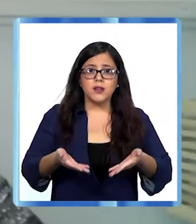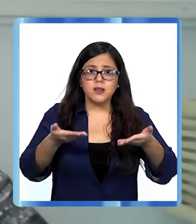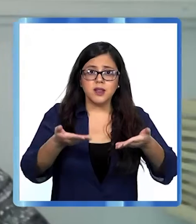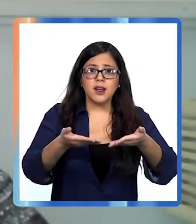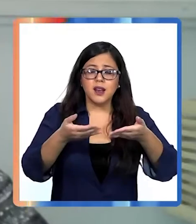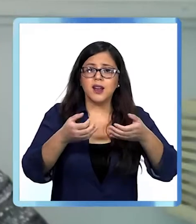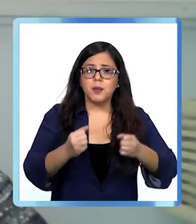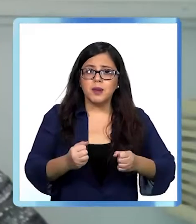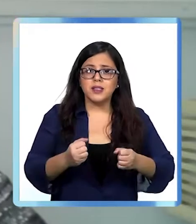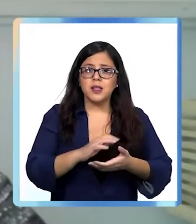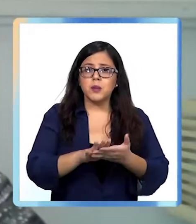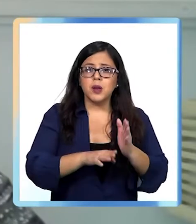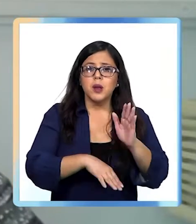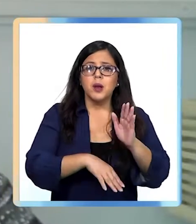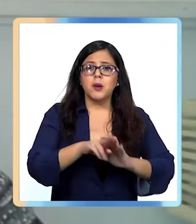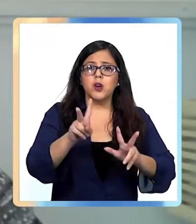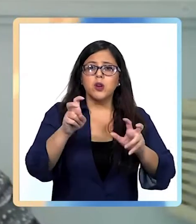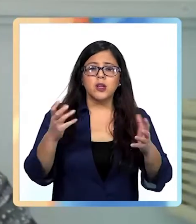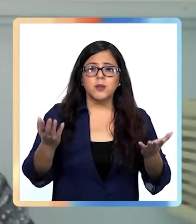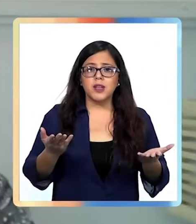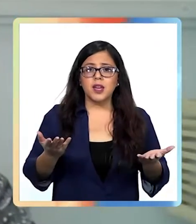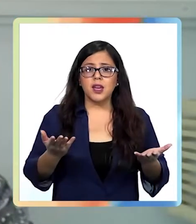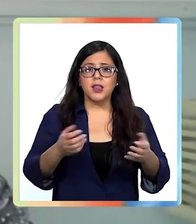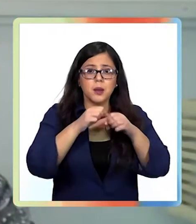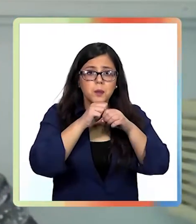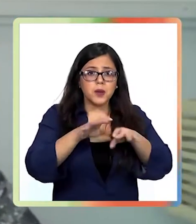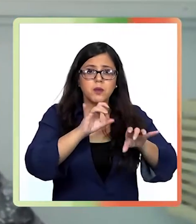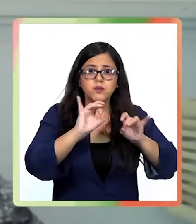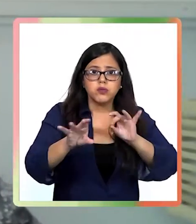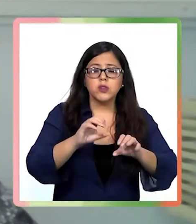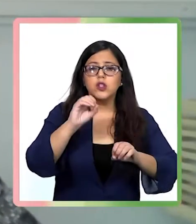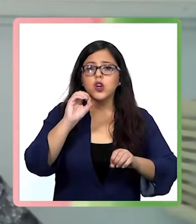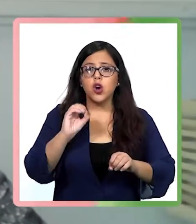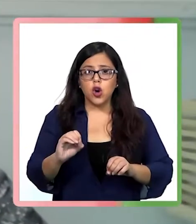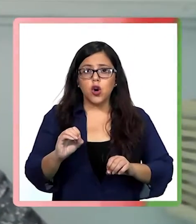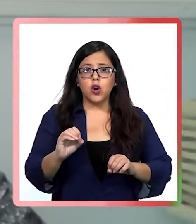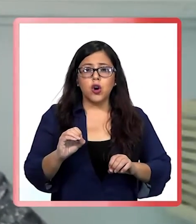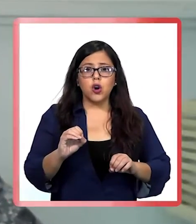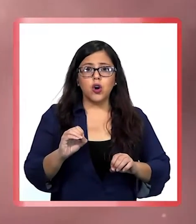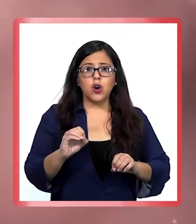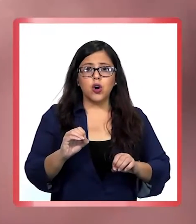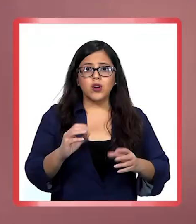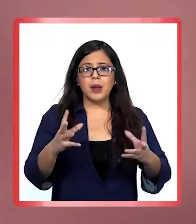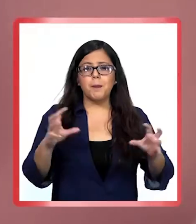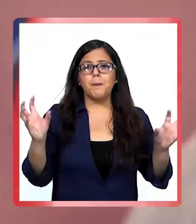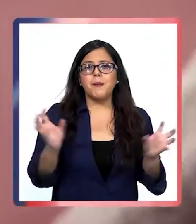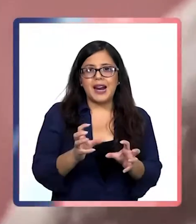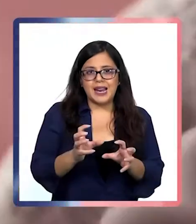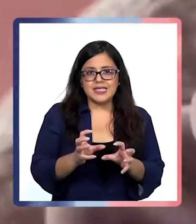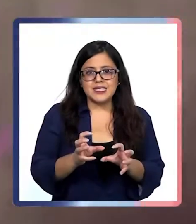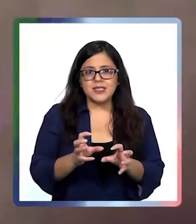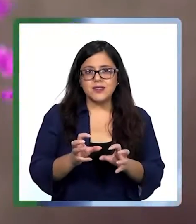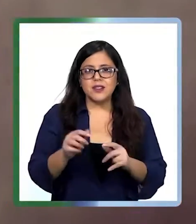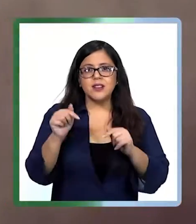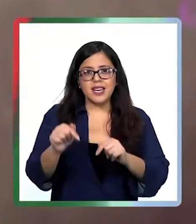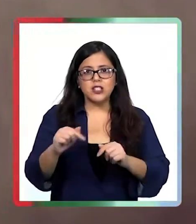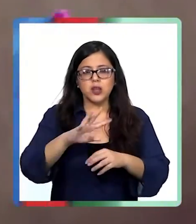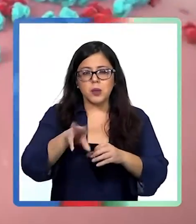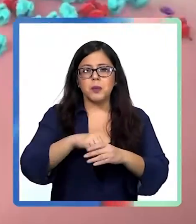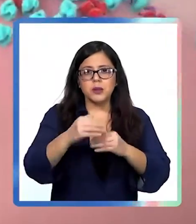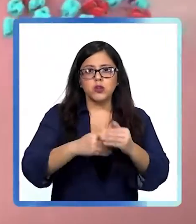cambios pueden otorgarle capacidades como mayor capacidad de transmisión o mayor, incluso algunas podrían ser más